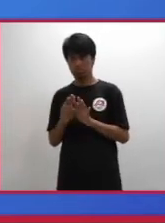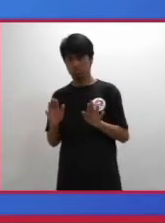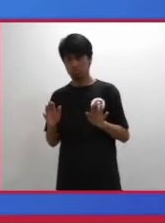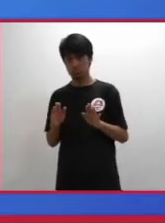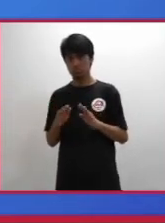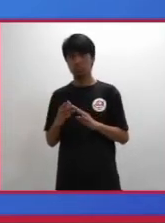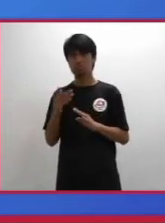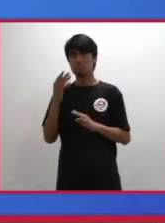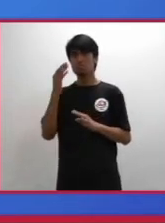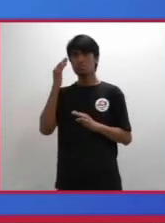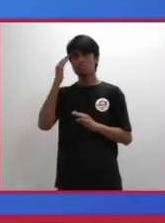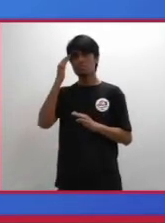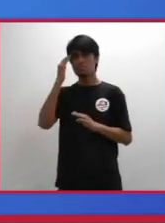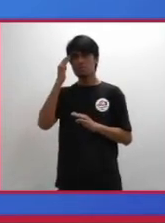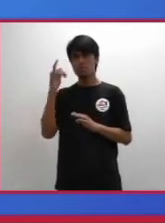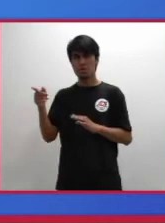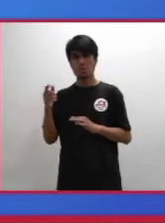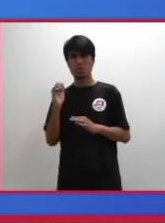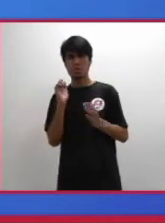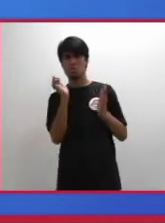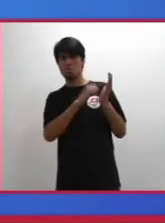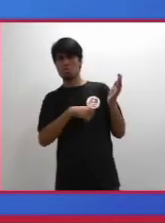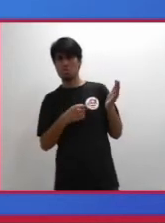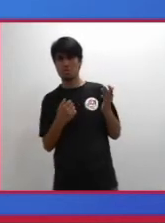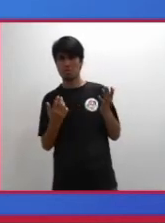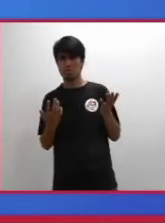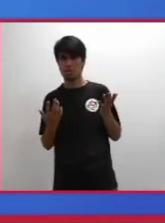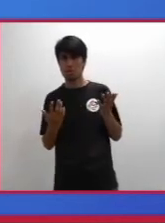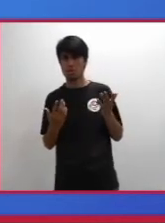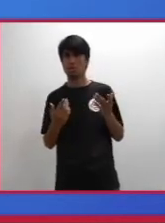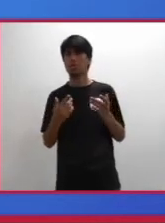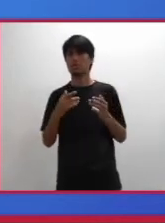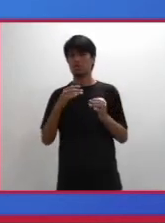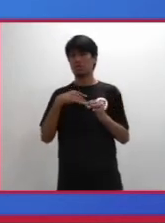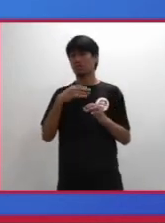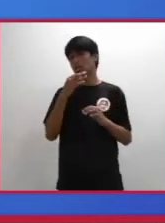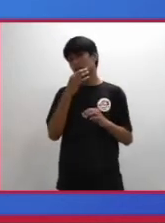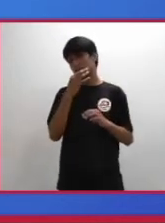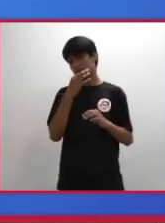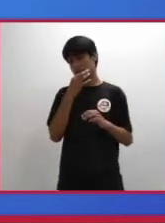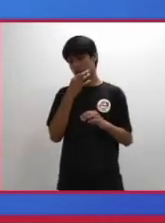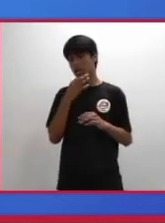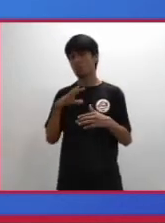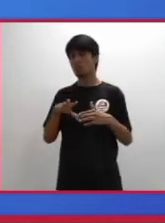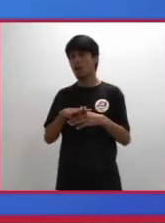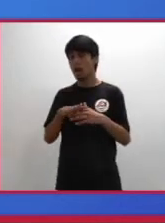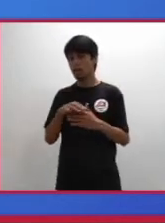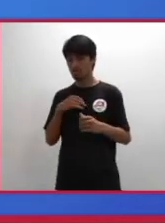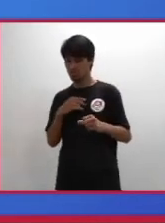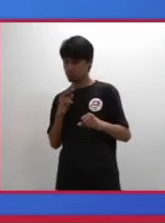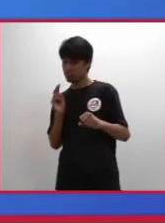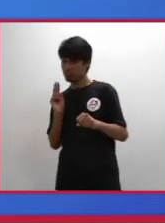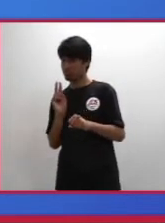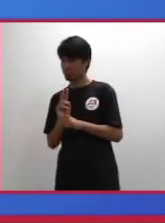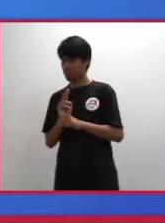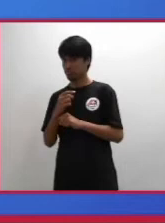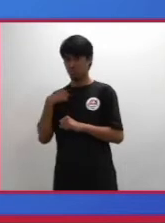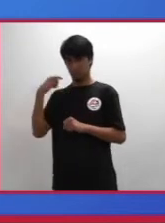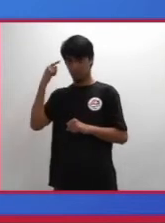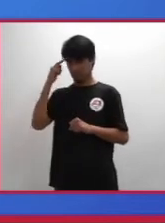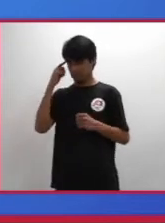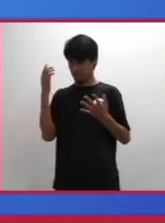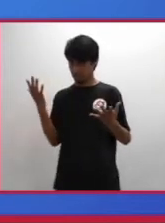suficiente, ¿por qué no se cumplió? O sea, se supone que yo tengo que prever todas las medidas